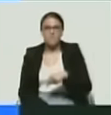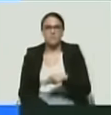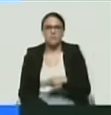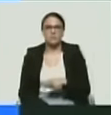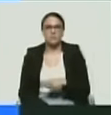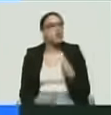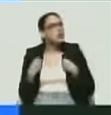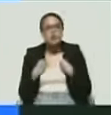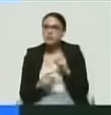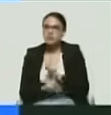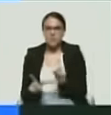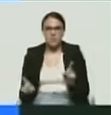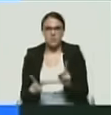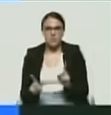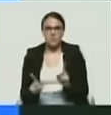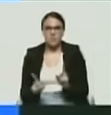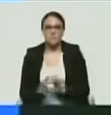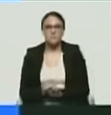acuerdo cuántos son.